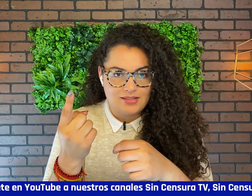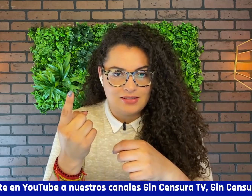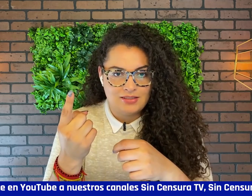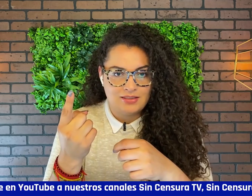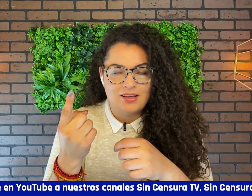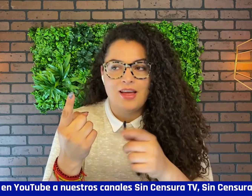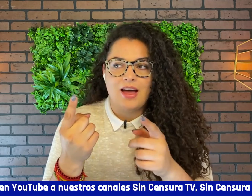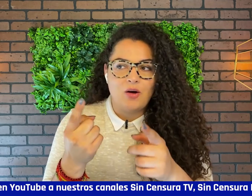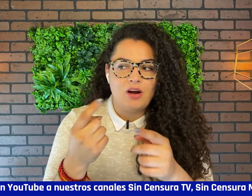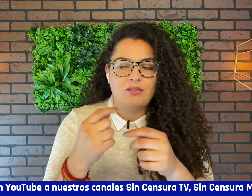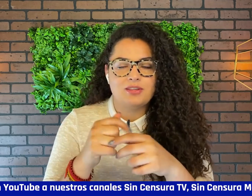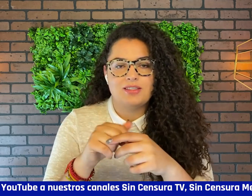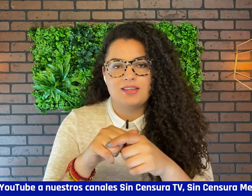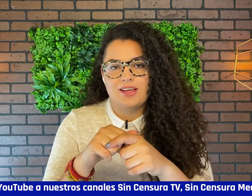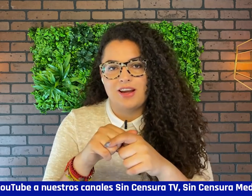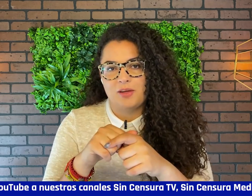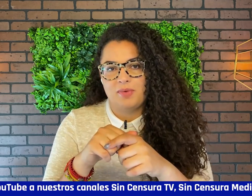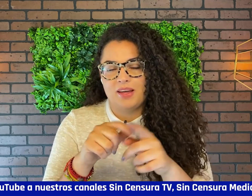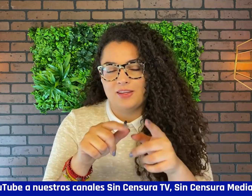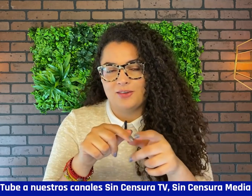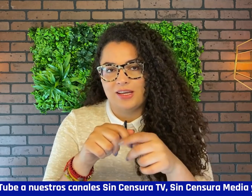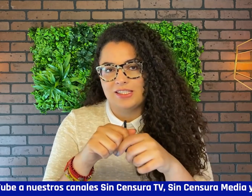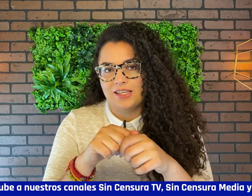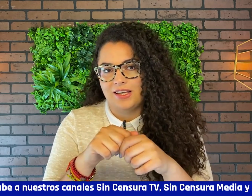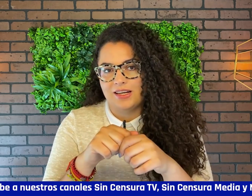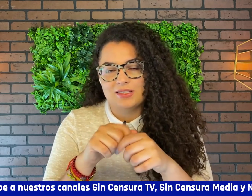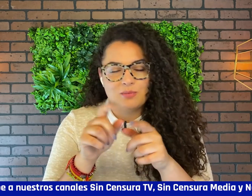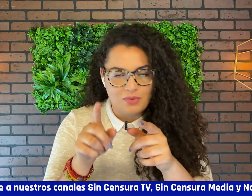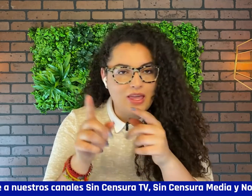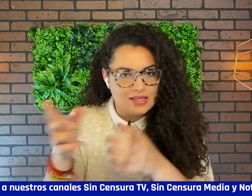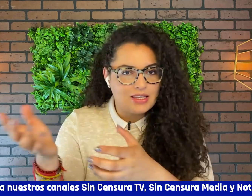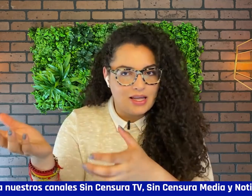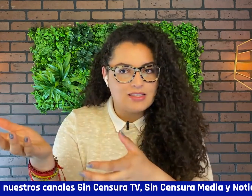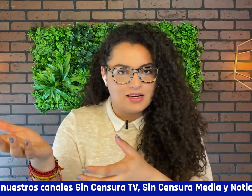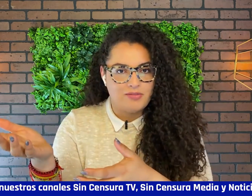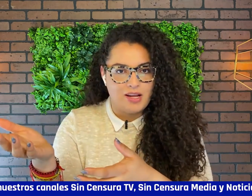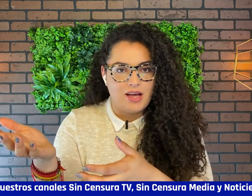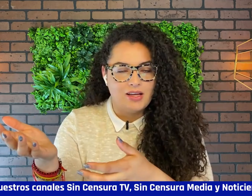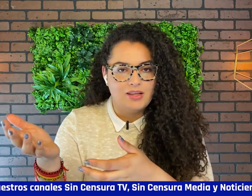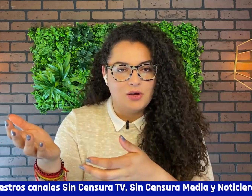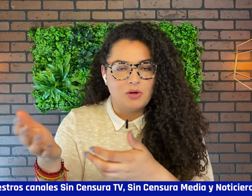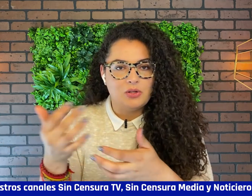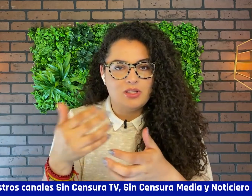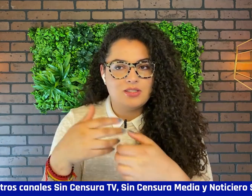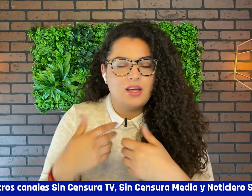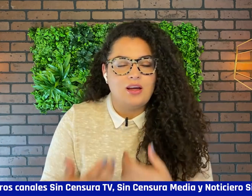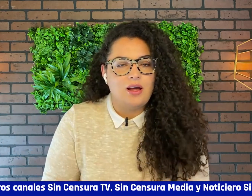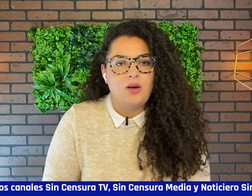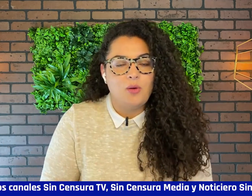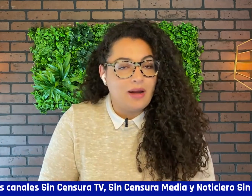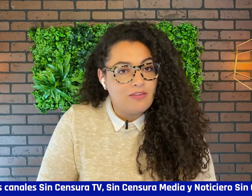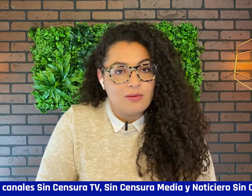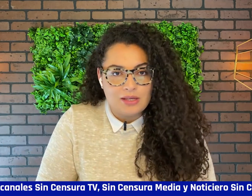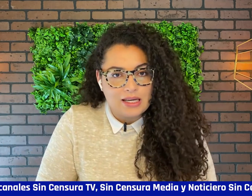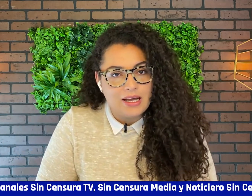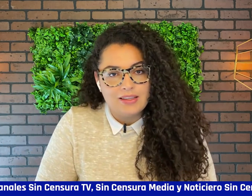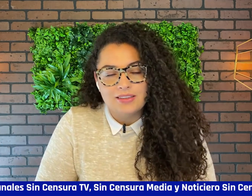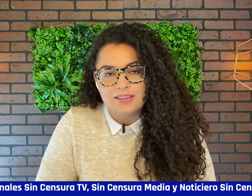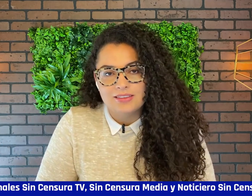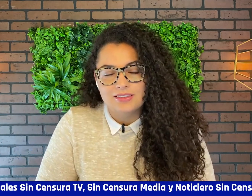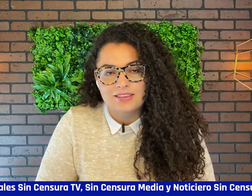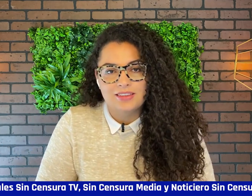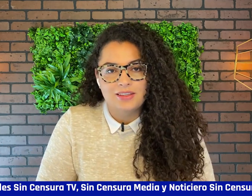Chatarras. Ahora le vamos a decir así a Enrique Peña Nieto, el Chatarras. Y es que a él se refería. Cuando dice, ¿lo van a fabricar?